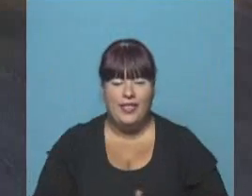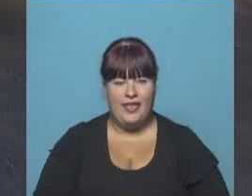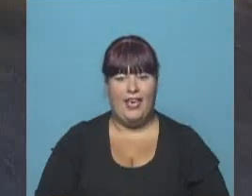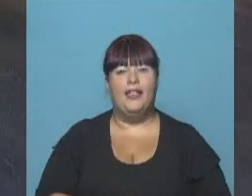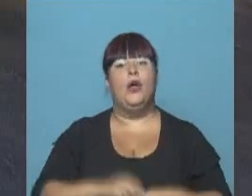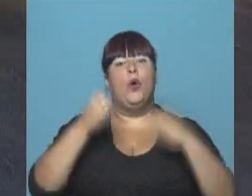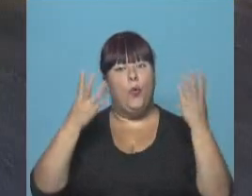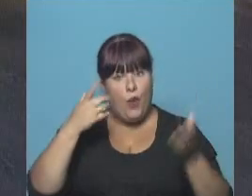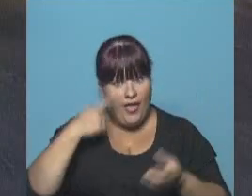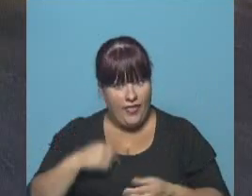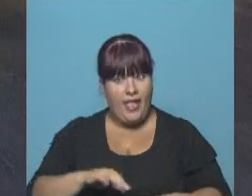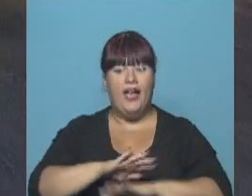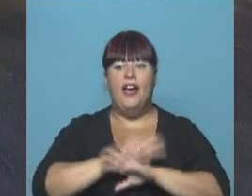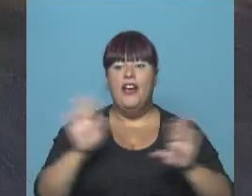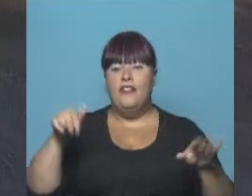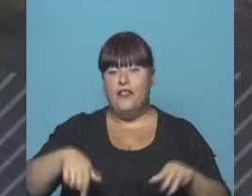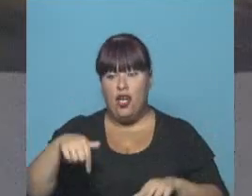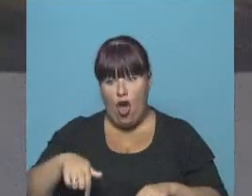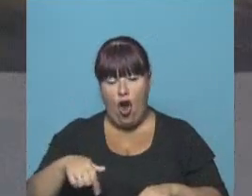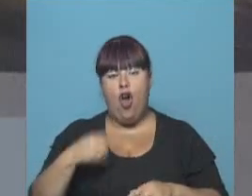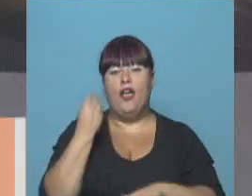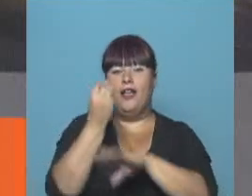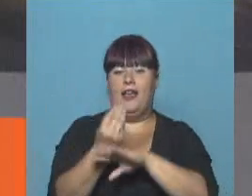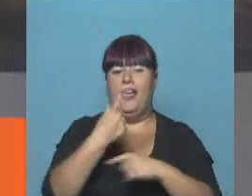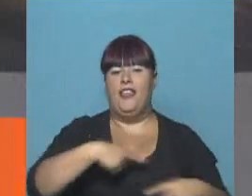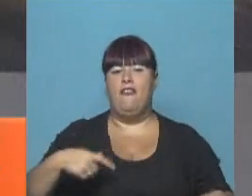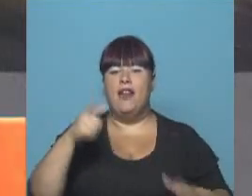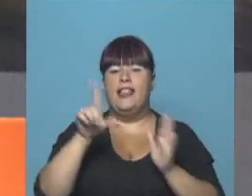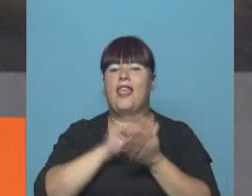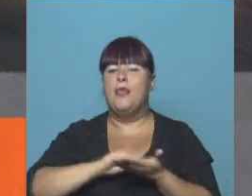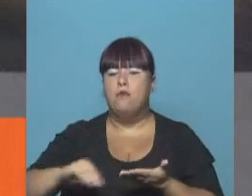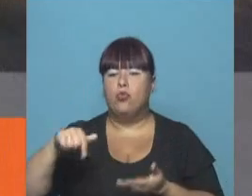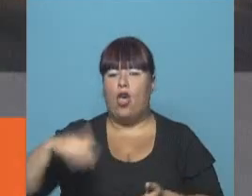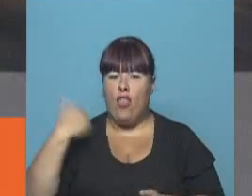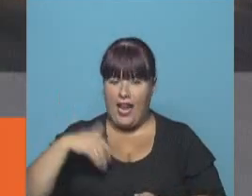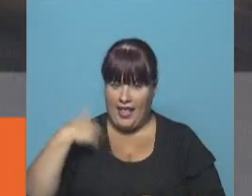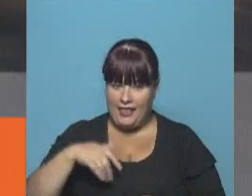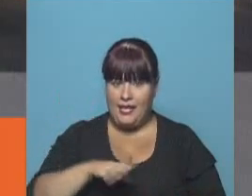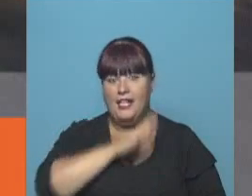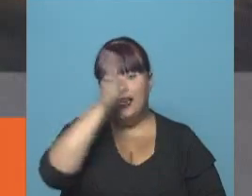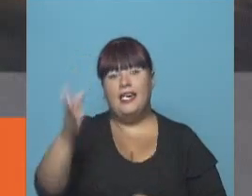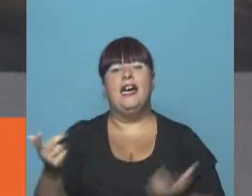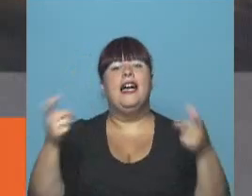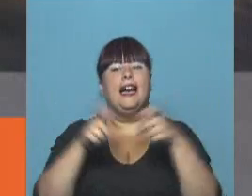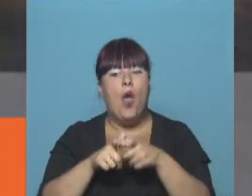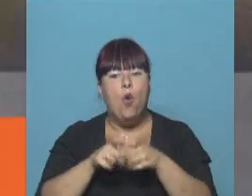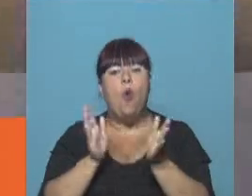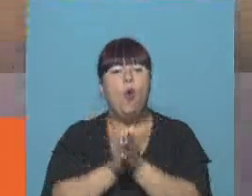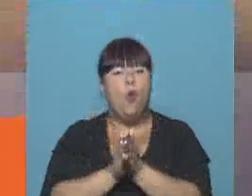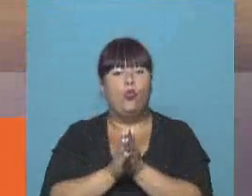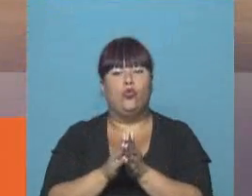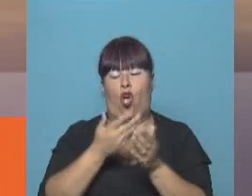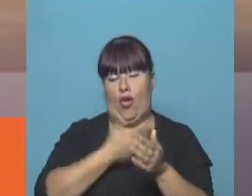karim buen día se cierra en el día de hoy la presencia de varios legisladores de la república argentina reuniéndose con sus